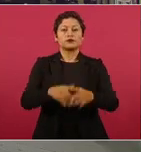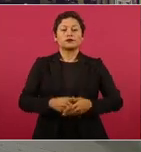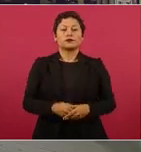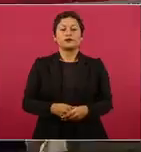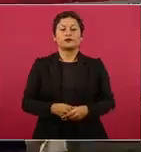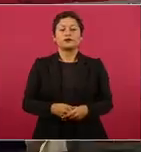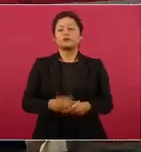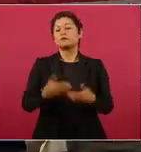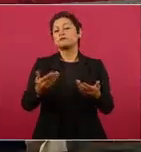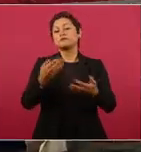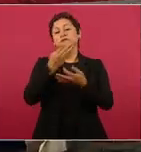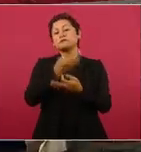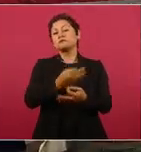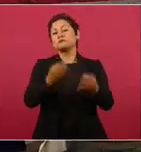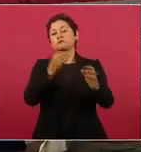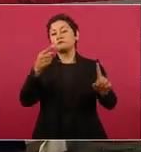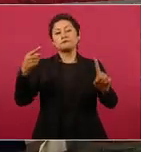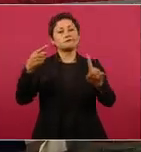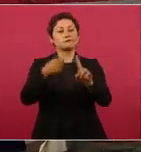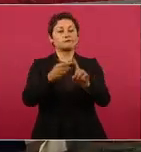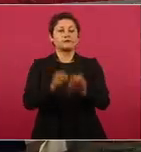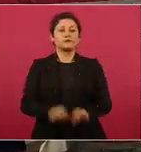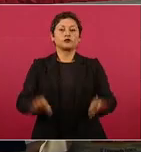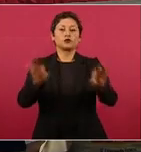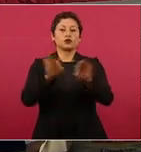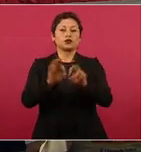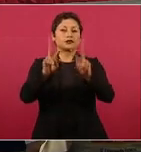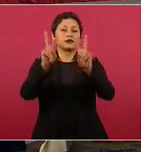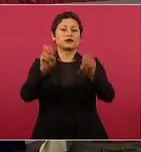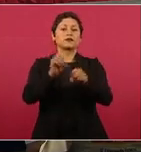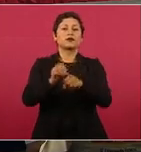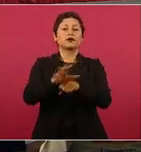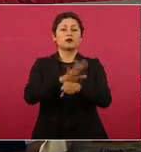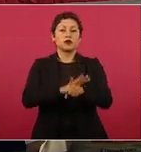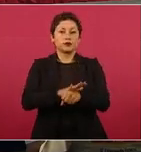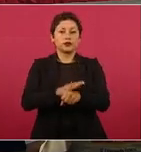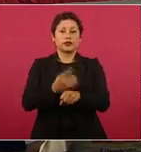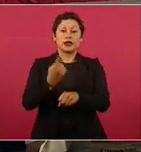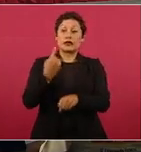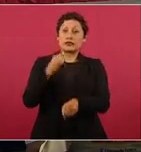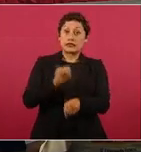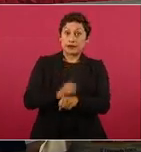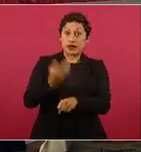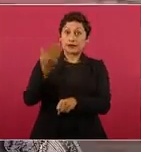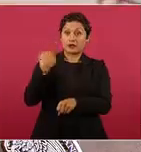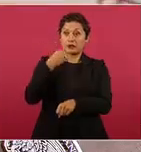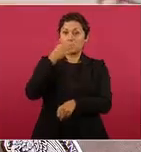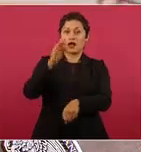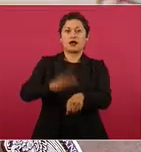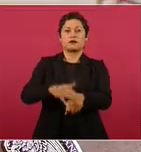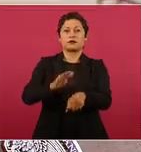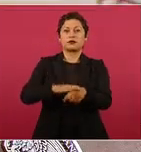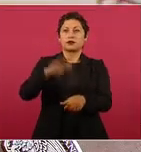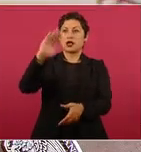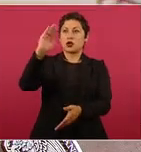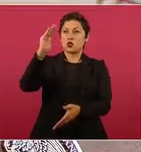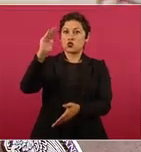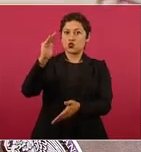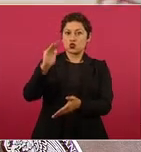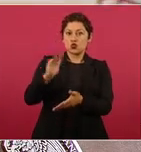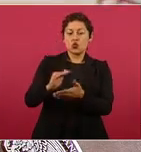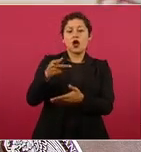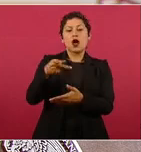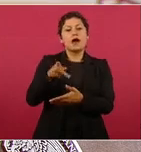el mensaje principal sobre COVID. La semana pasada hablamos de una desaceleración, pero indicamos que todavía no empezaba el descenso de los